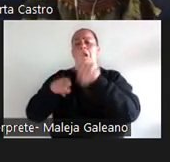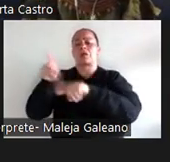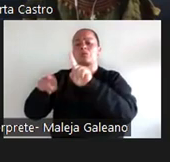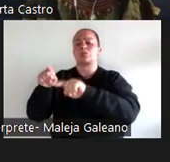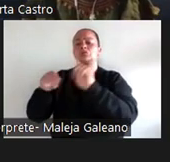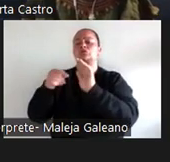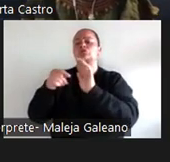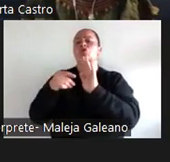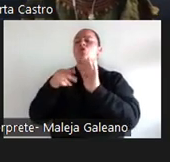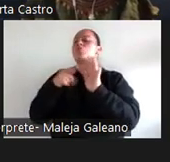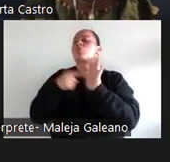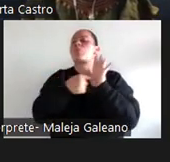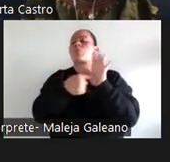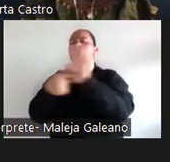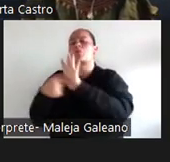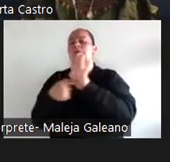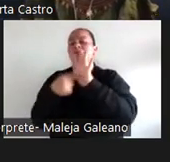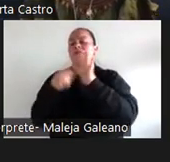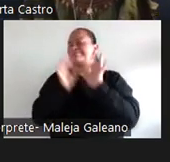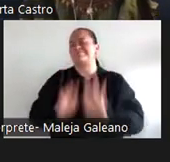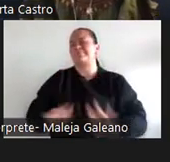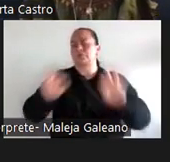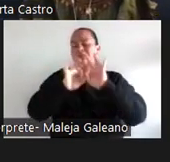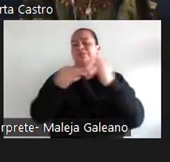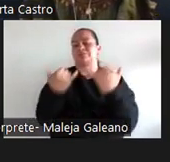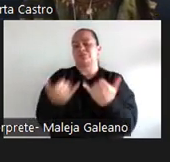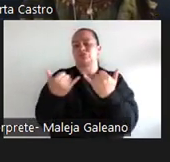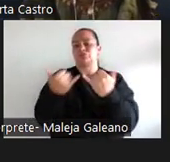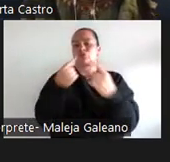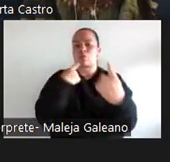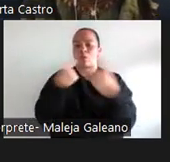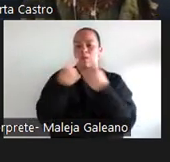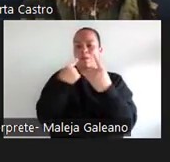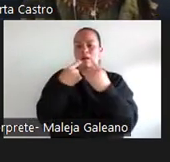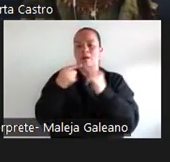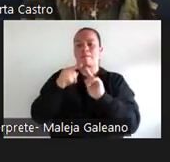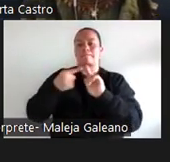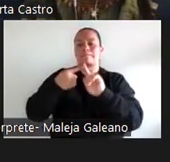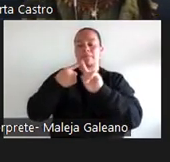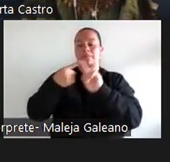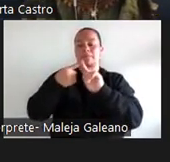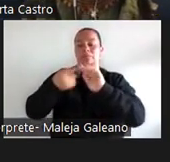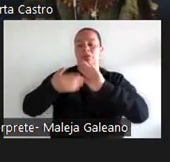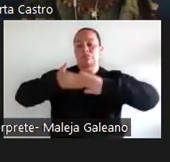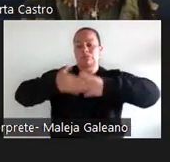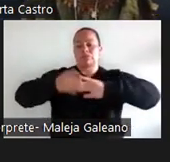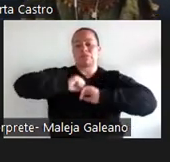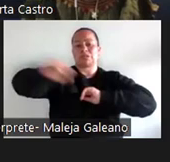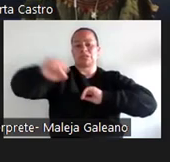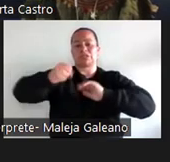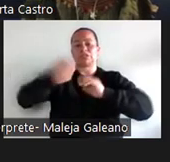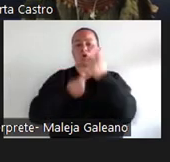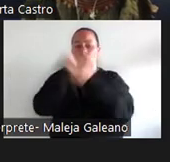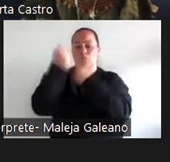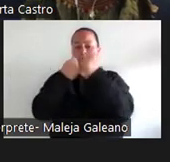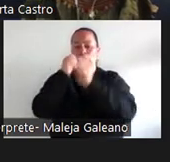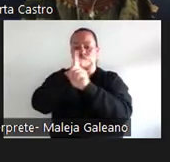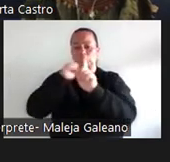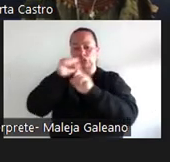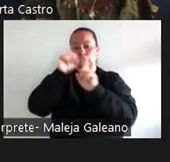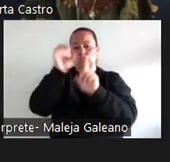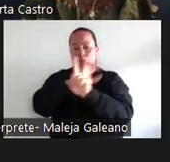los más relevantes para esta conversación y son el pacto a derechos económicos sociales y culturales la